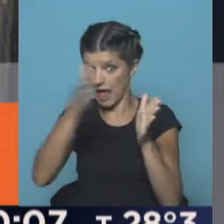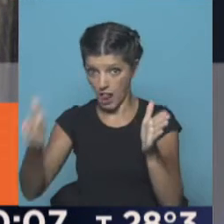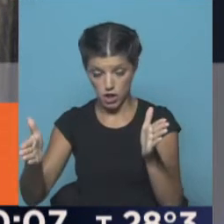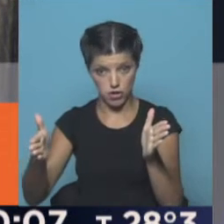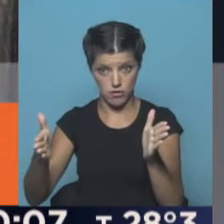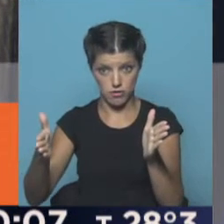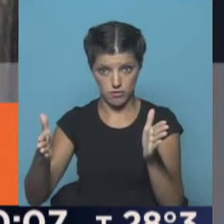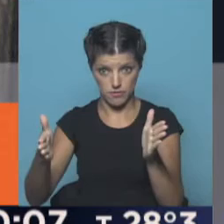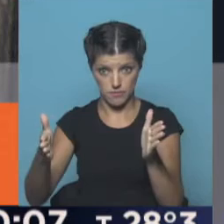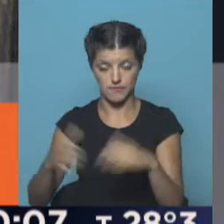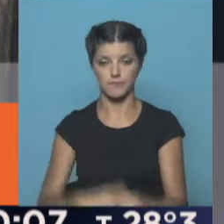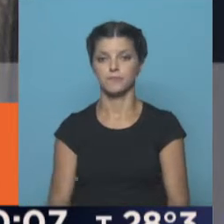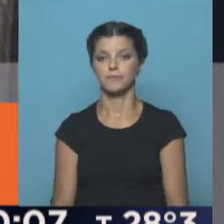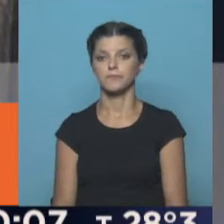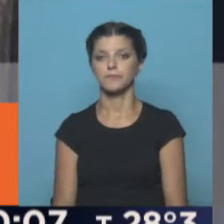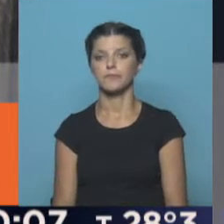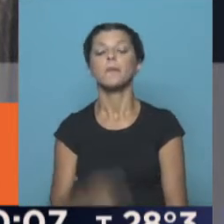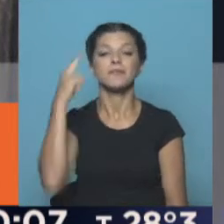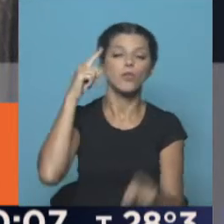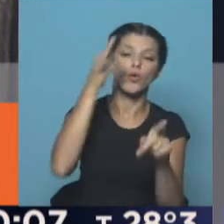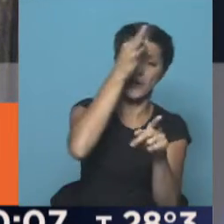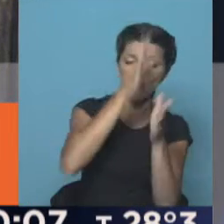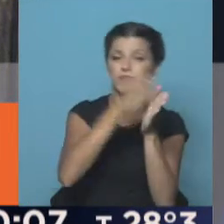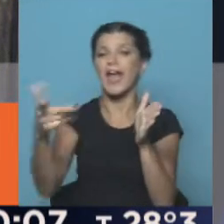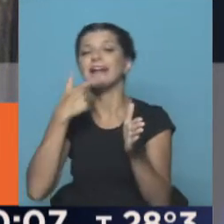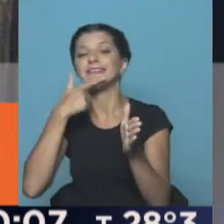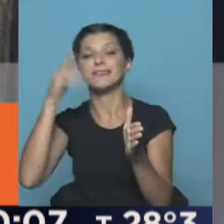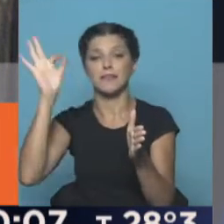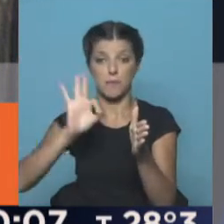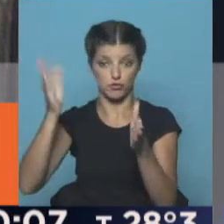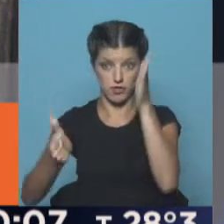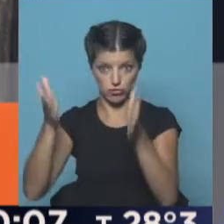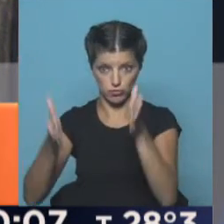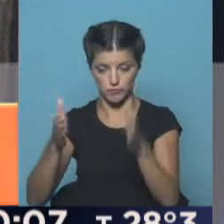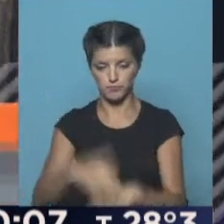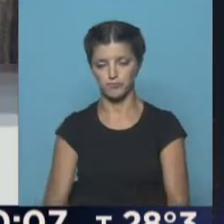tener la inflación dentro del rangos del 12 al 17 por ciento